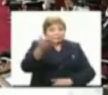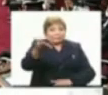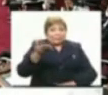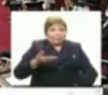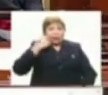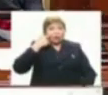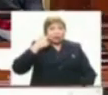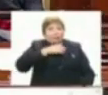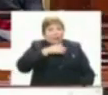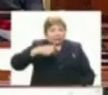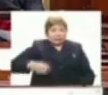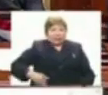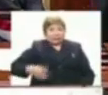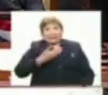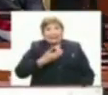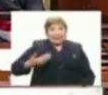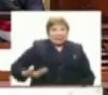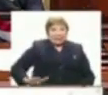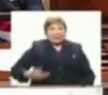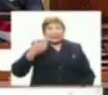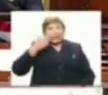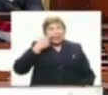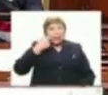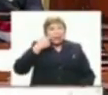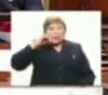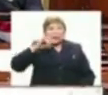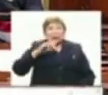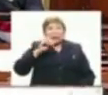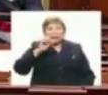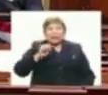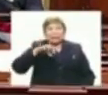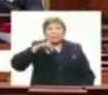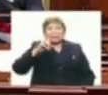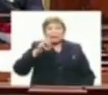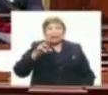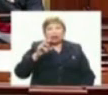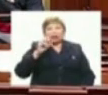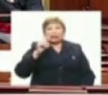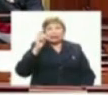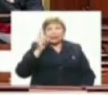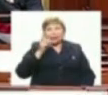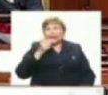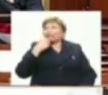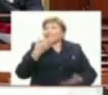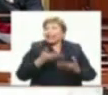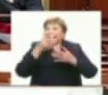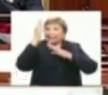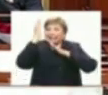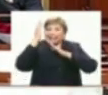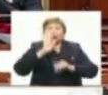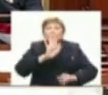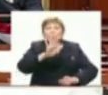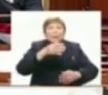Invito al señor presidente de la República, señor José Pedro Castillo Terrones, a dirigir